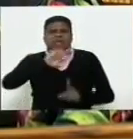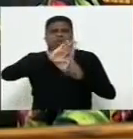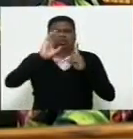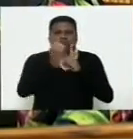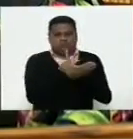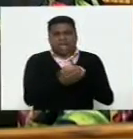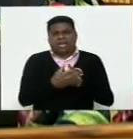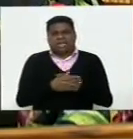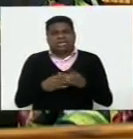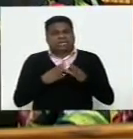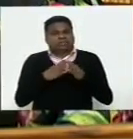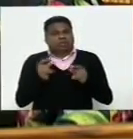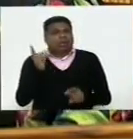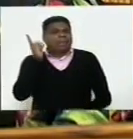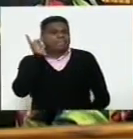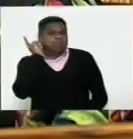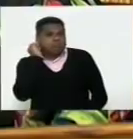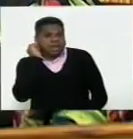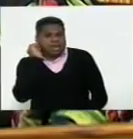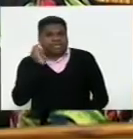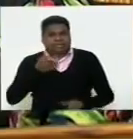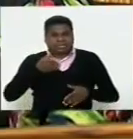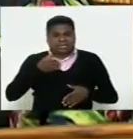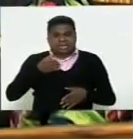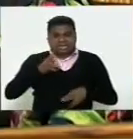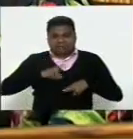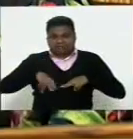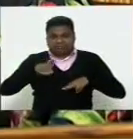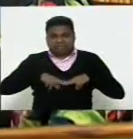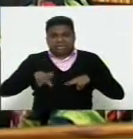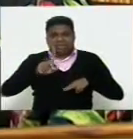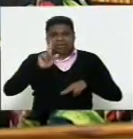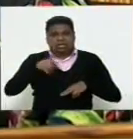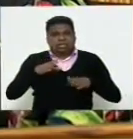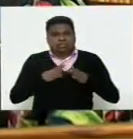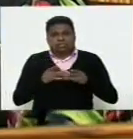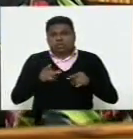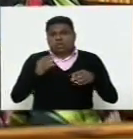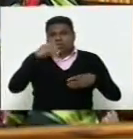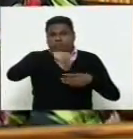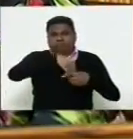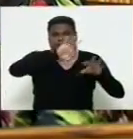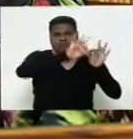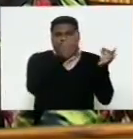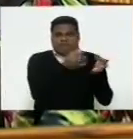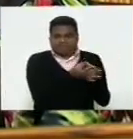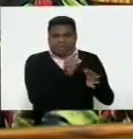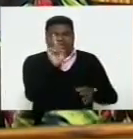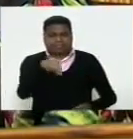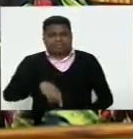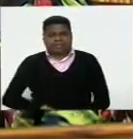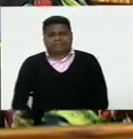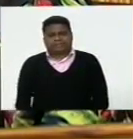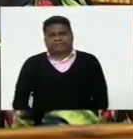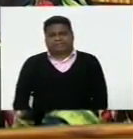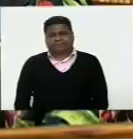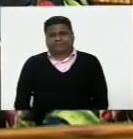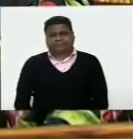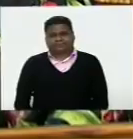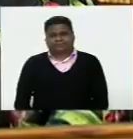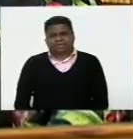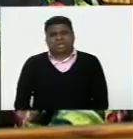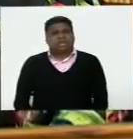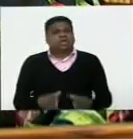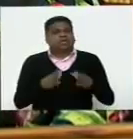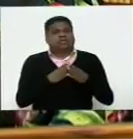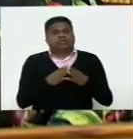culturales de las mujeres, niñas, niños y demás integrantes de las familias. Las y los